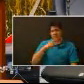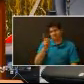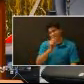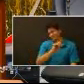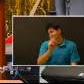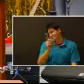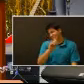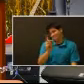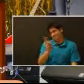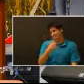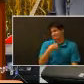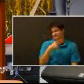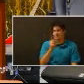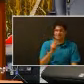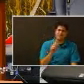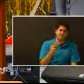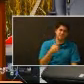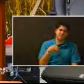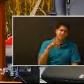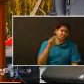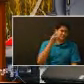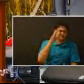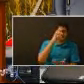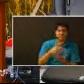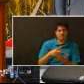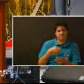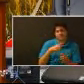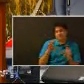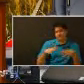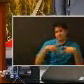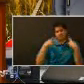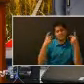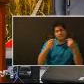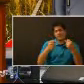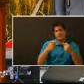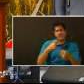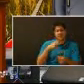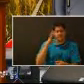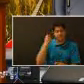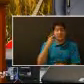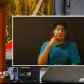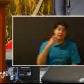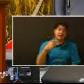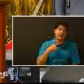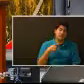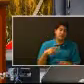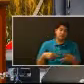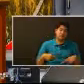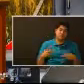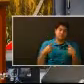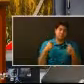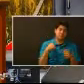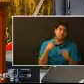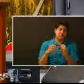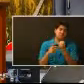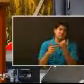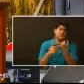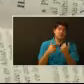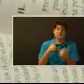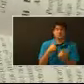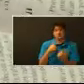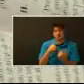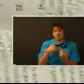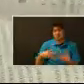hermano, valiente, ay, no creo que sea valiente, porque mire lo que estoy viviendo. Si fuera valiente, ay, yo no